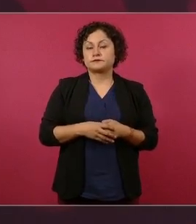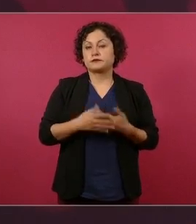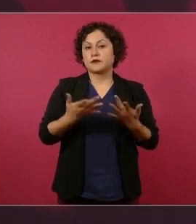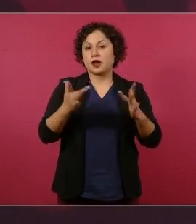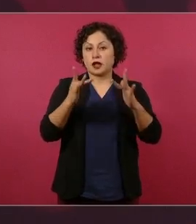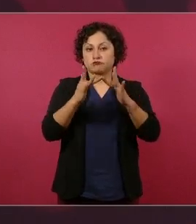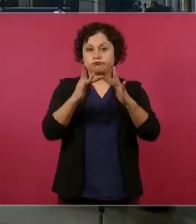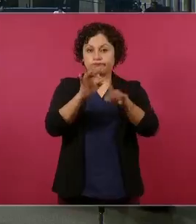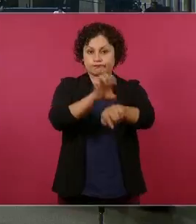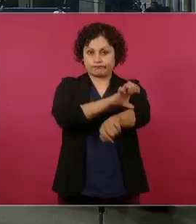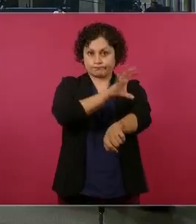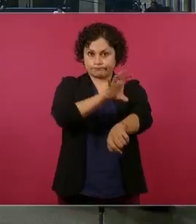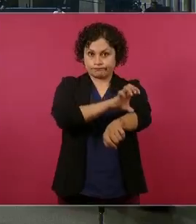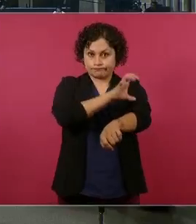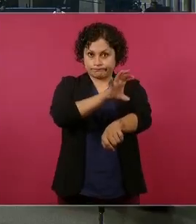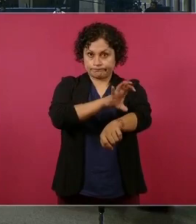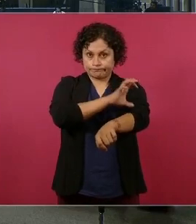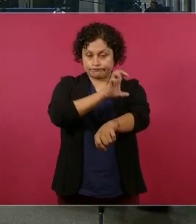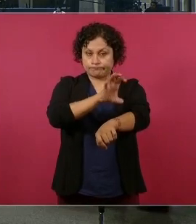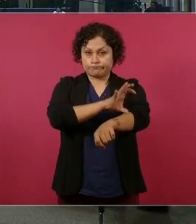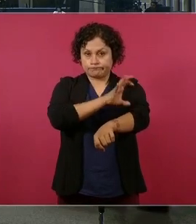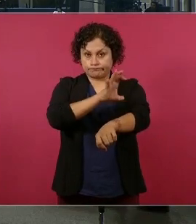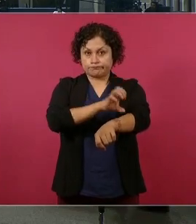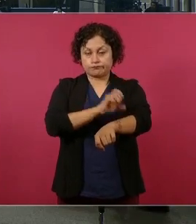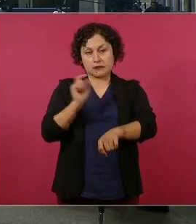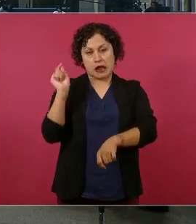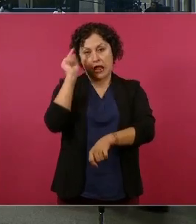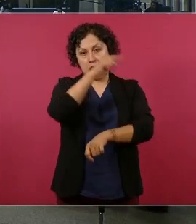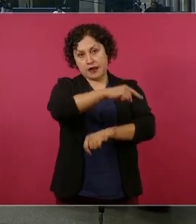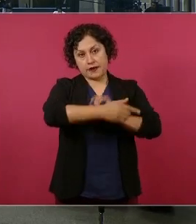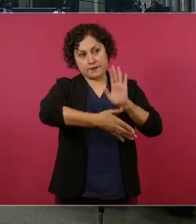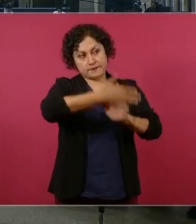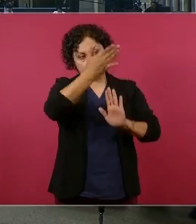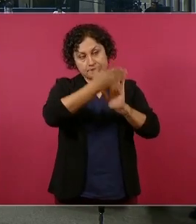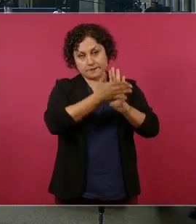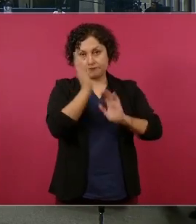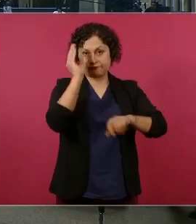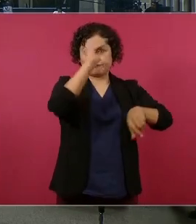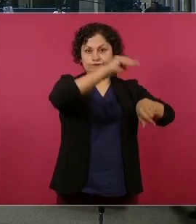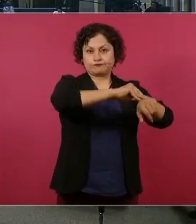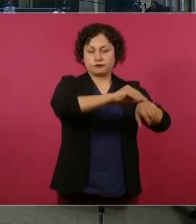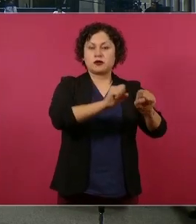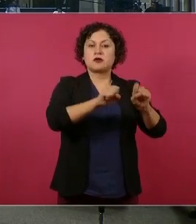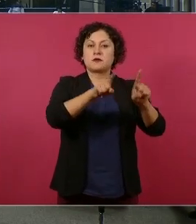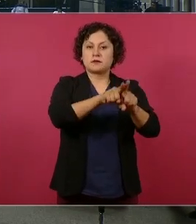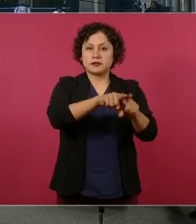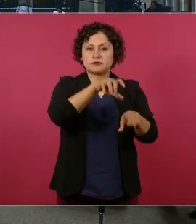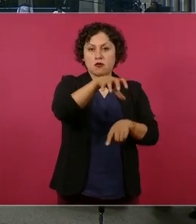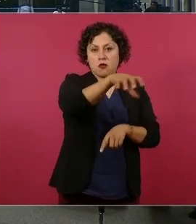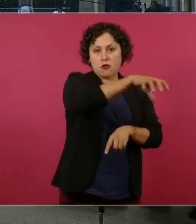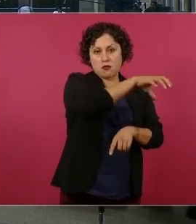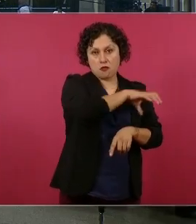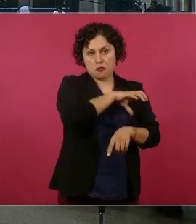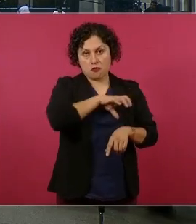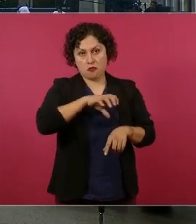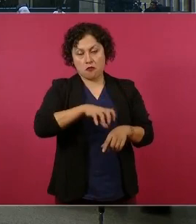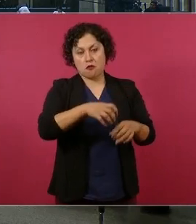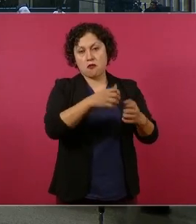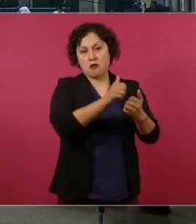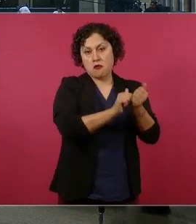eléctrica que se está llevando a cabo y las plantas en Baja California.